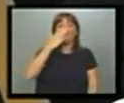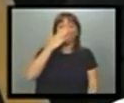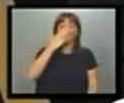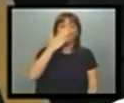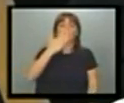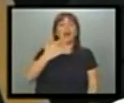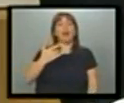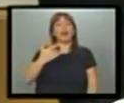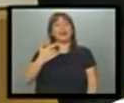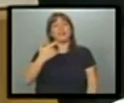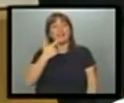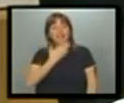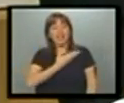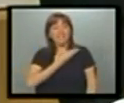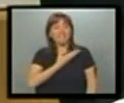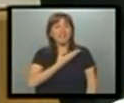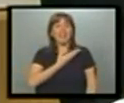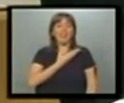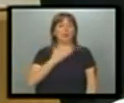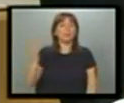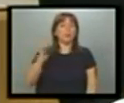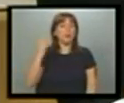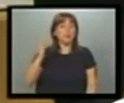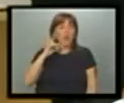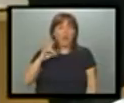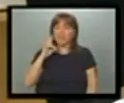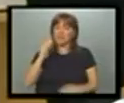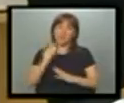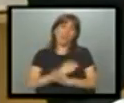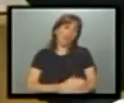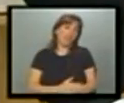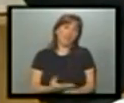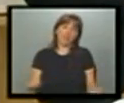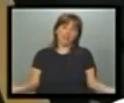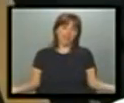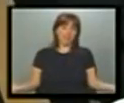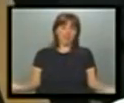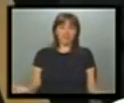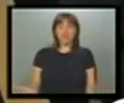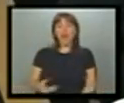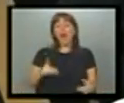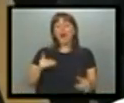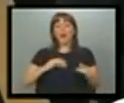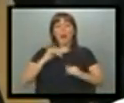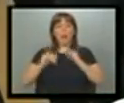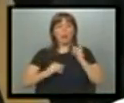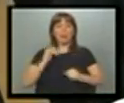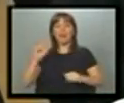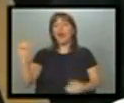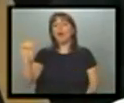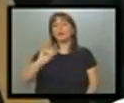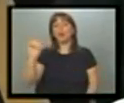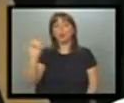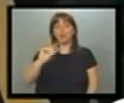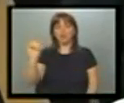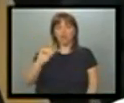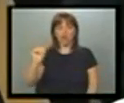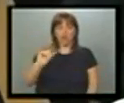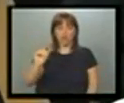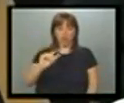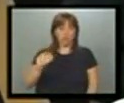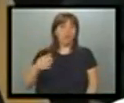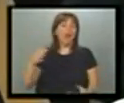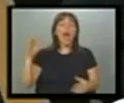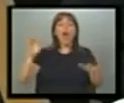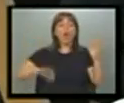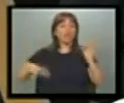un 60% menos de producción en este mes. Claro. Hay quienes explican que esto es estacional. Sí, es cierto, en otoño baja la producción de